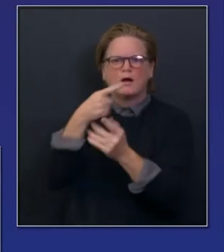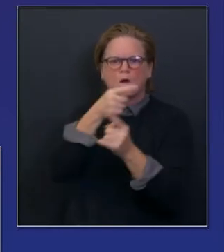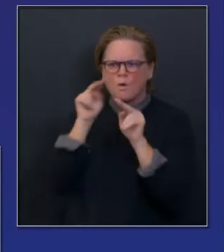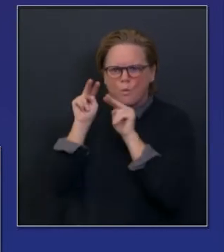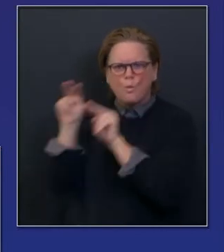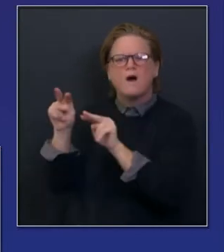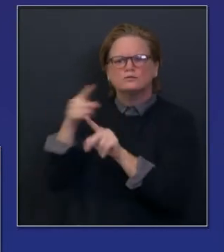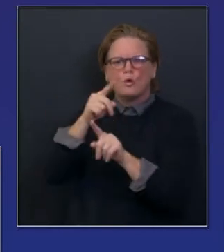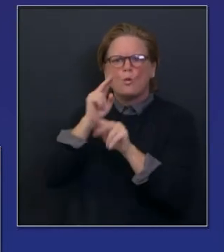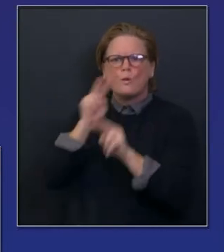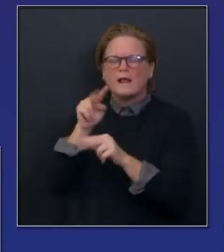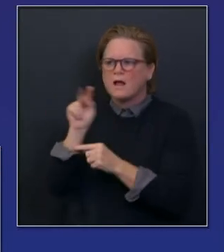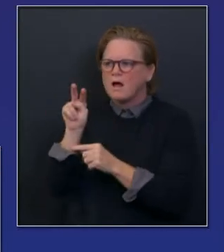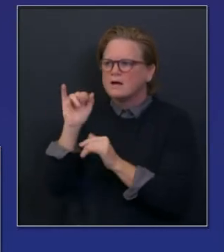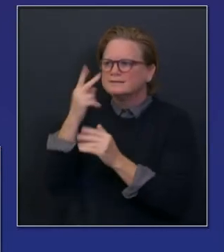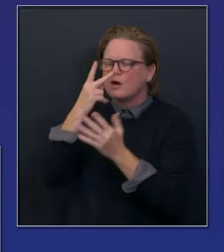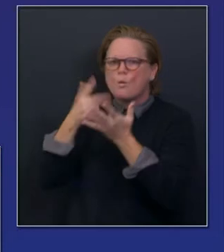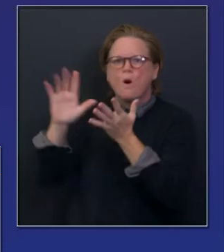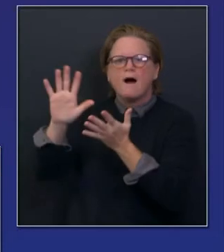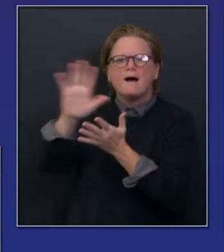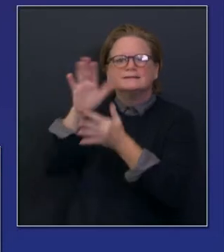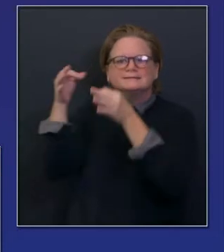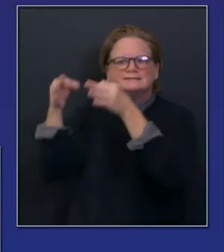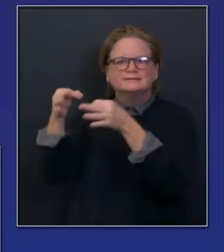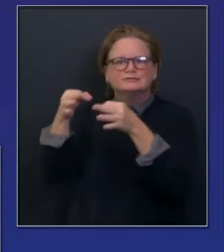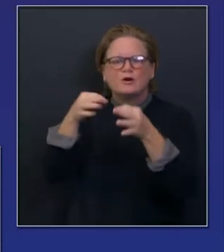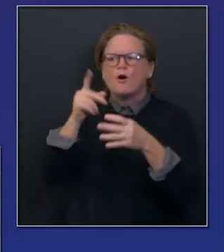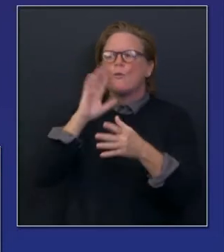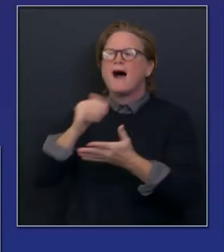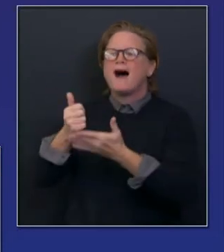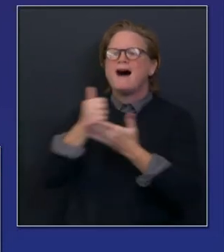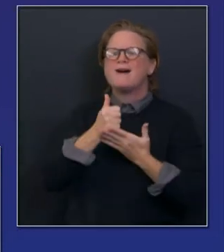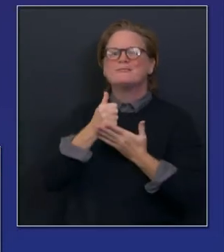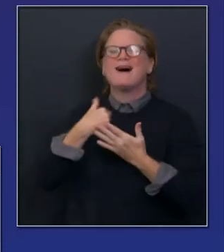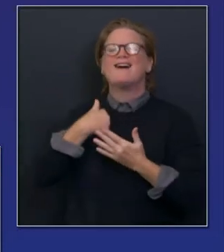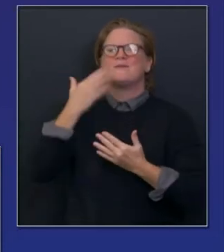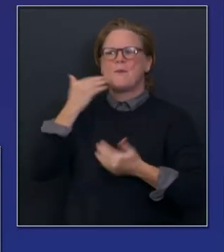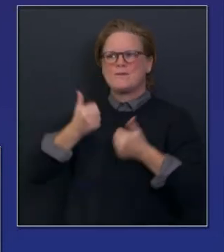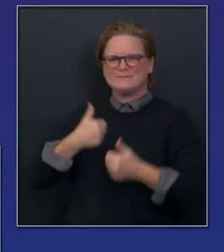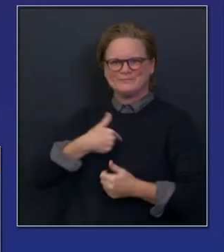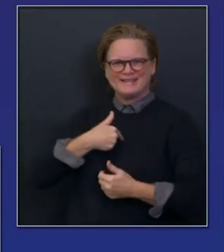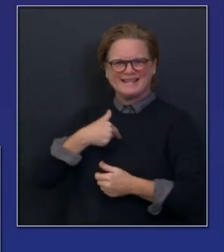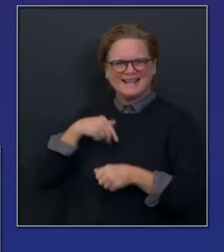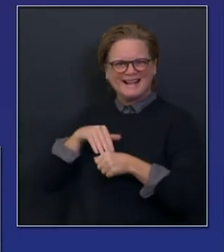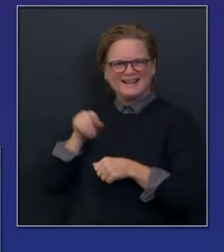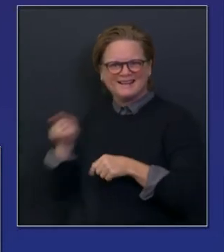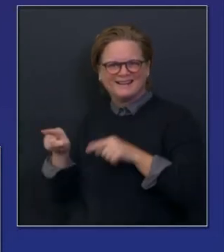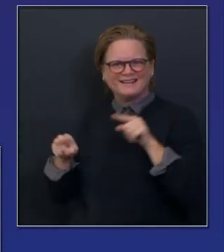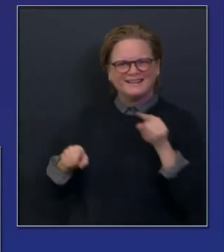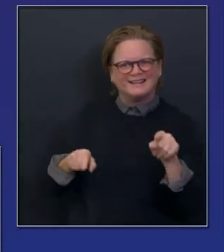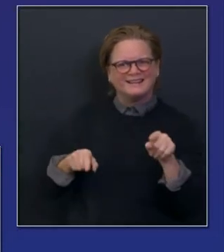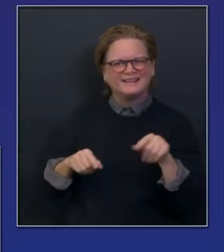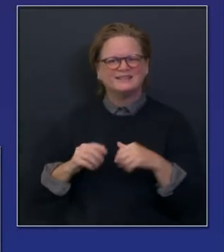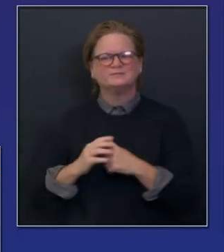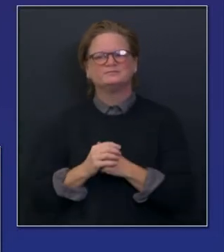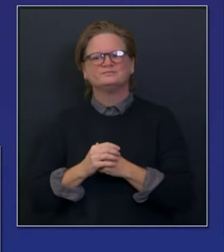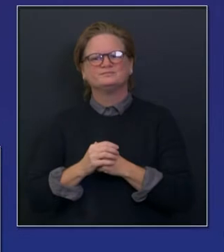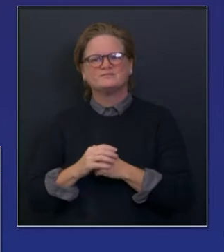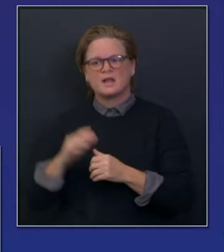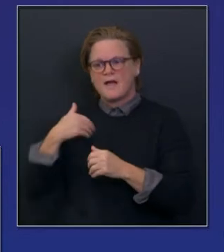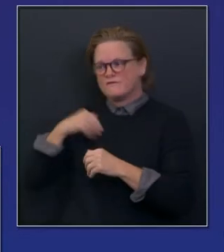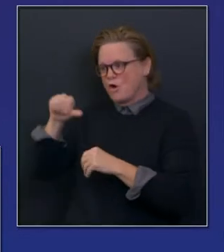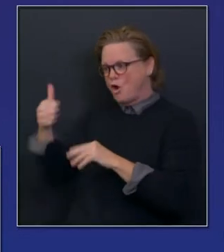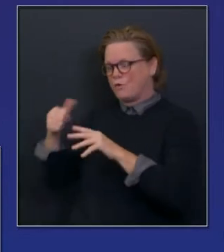sus recomendaciones en esta fase 1B. El comité consultorio comunitario, 66 miembros, van